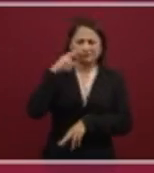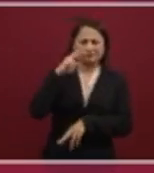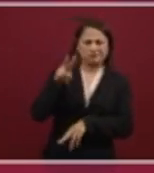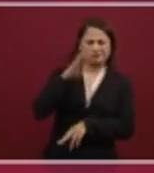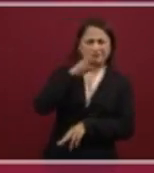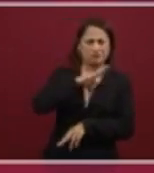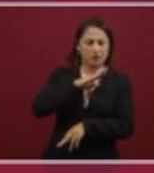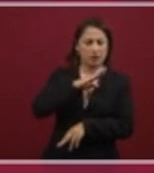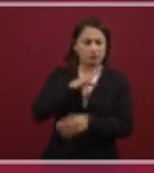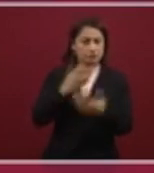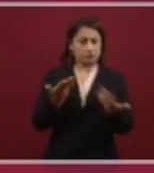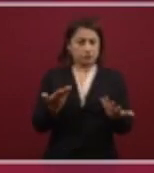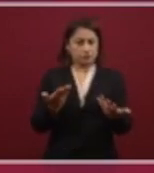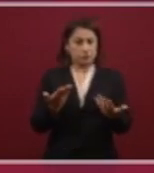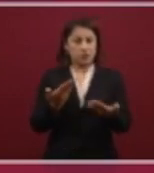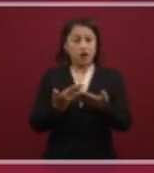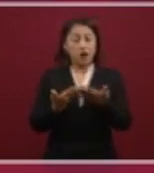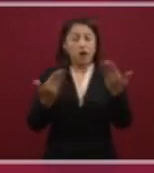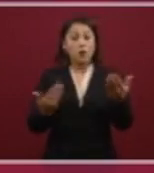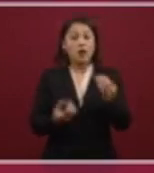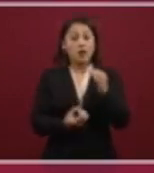método